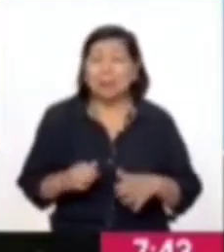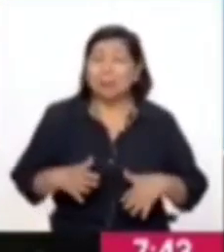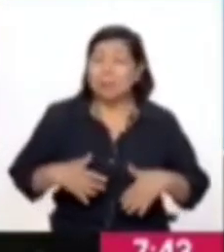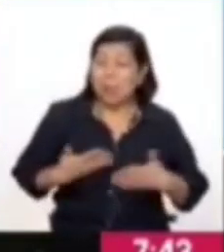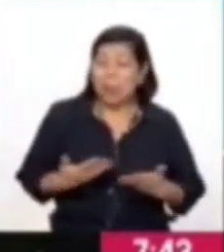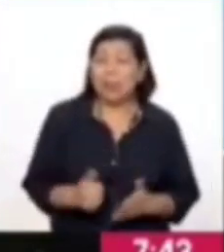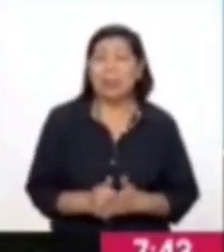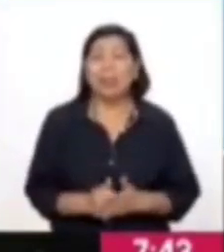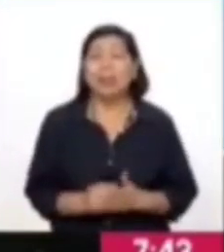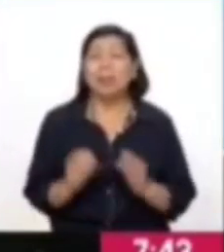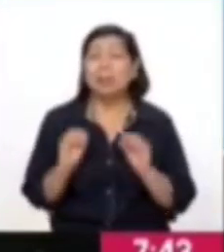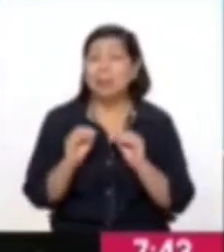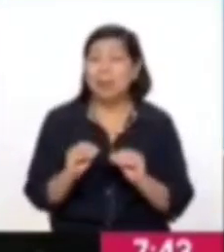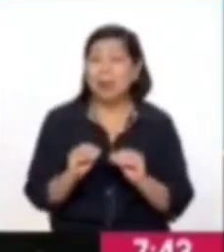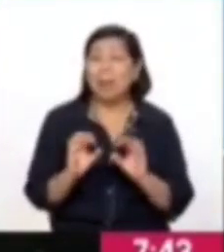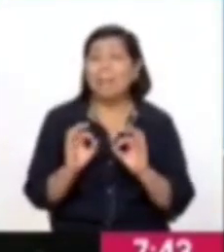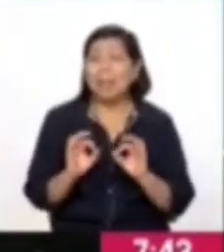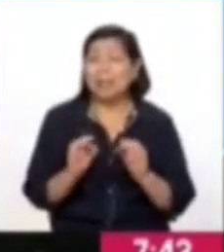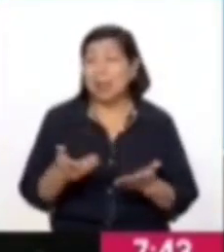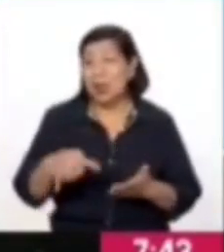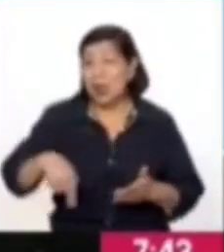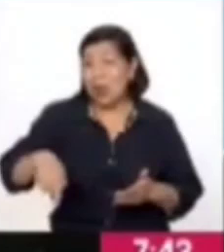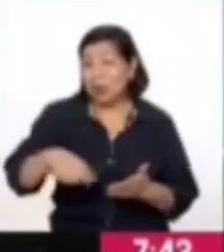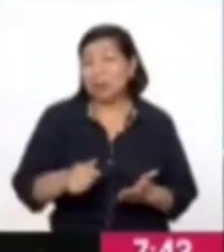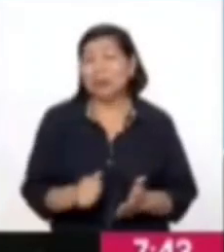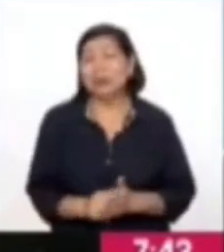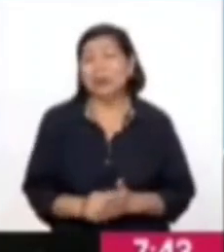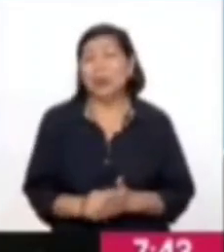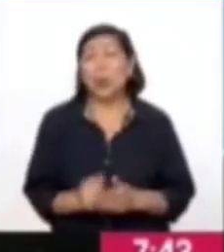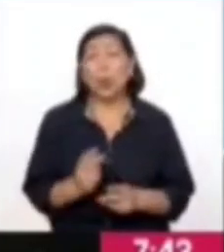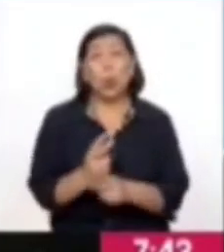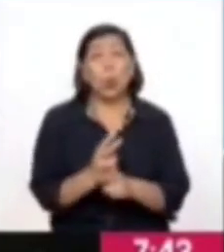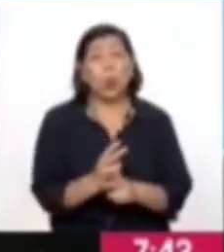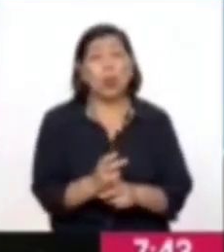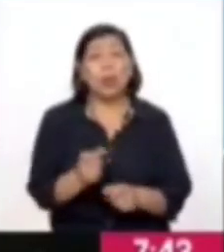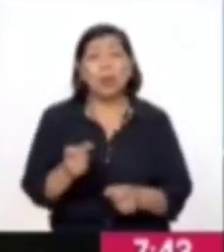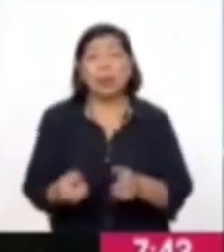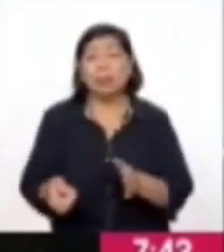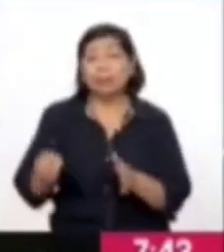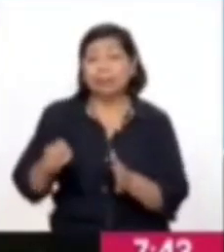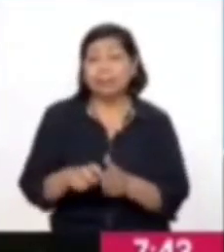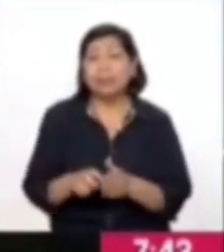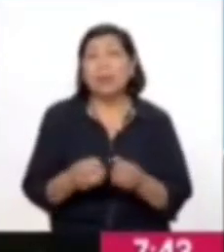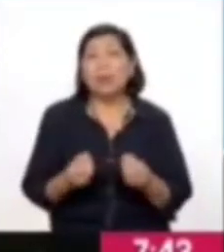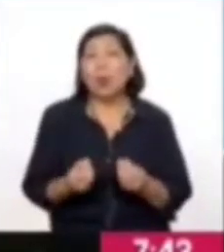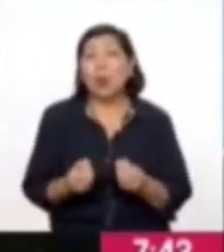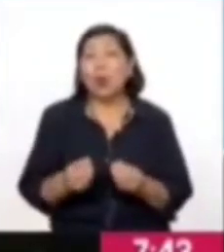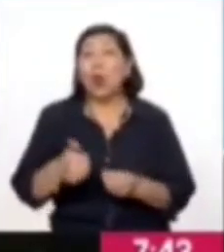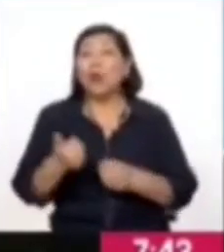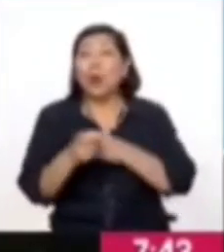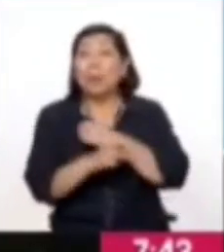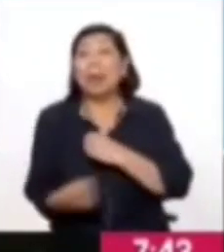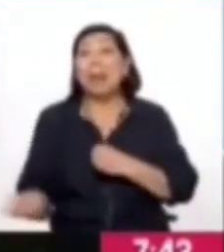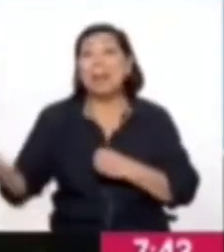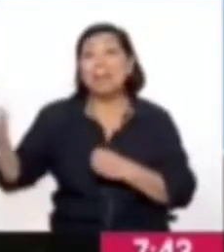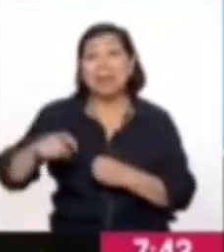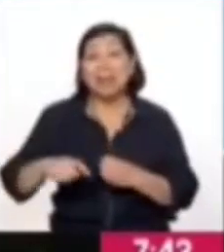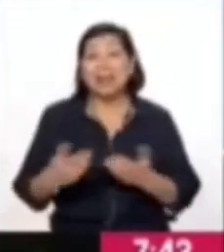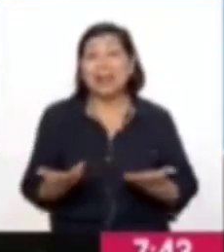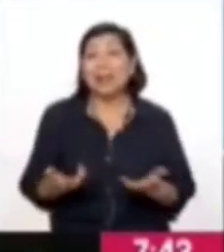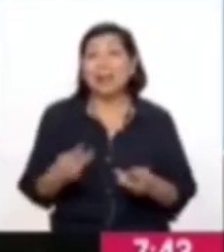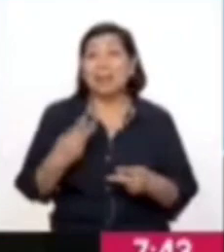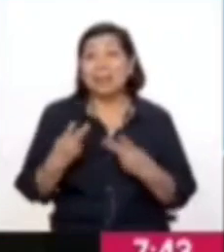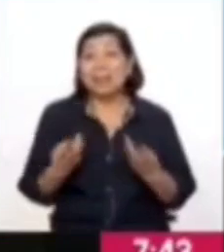pueda poner en riesgo, digamos, la seguridad de los pasajeros, ¿no? Sobre todo los extranjeros, ¿no? En el Perú,